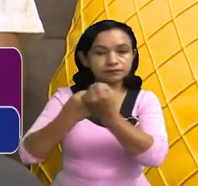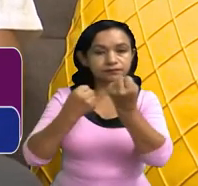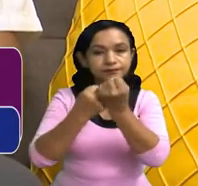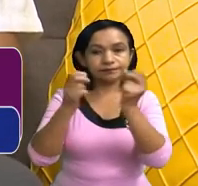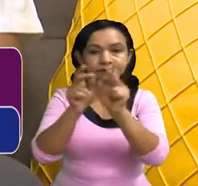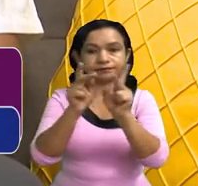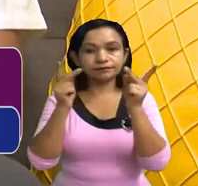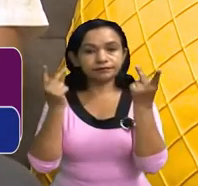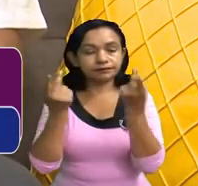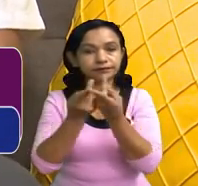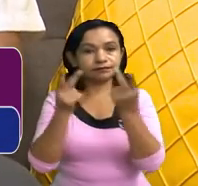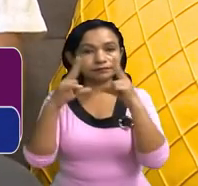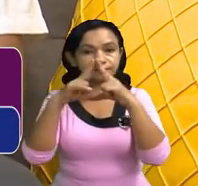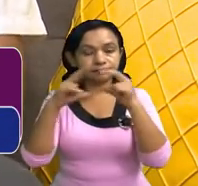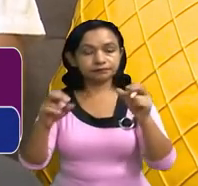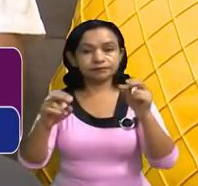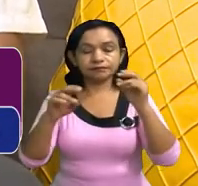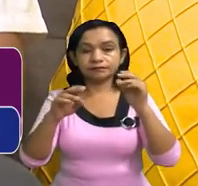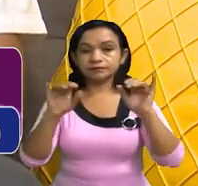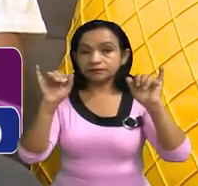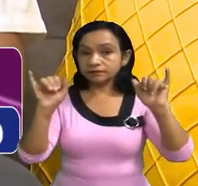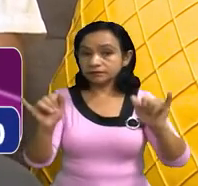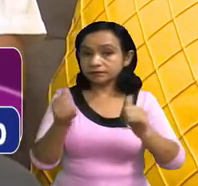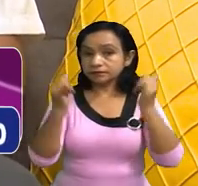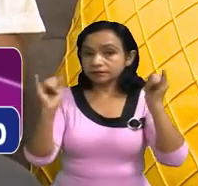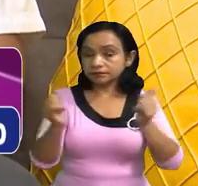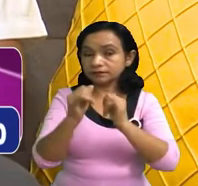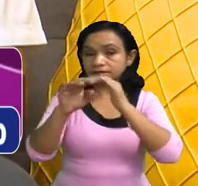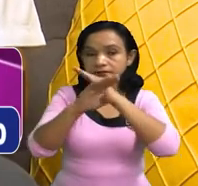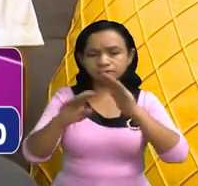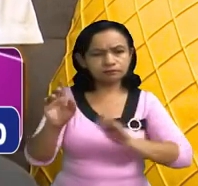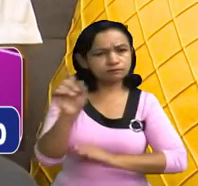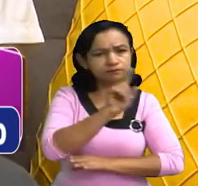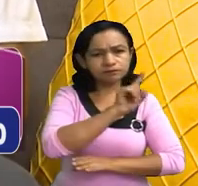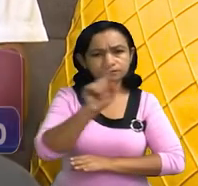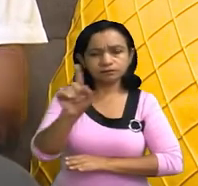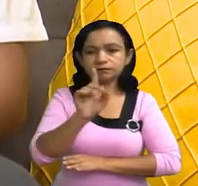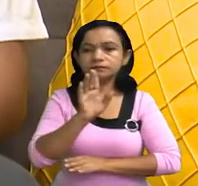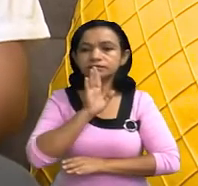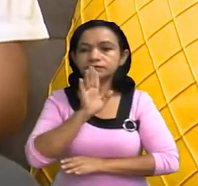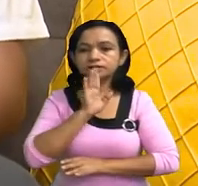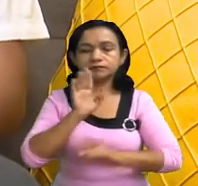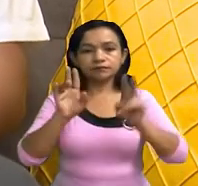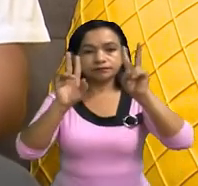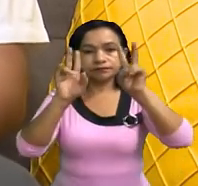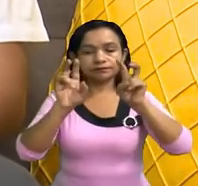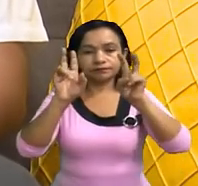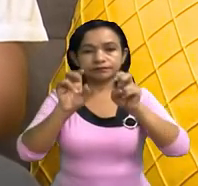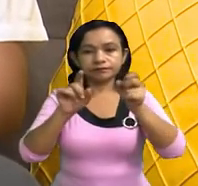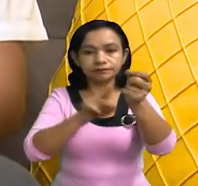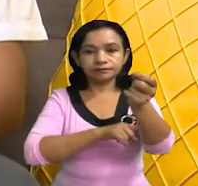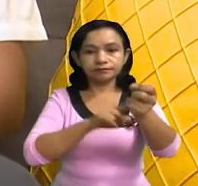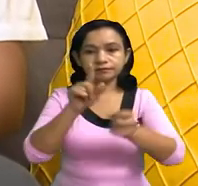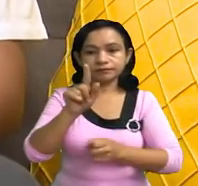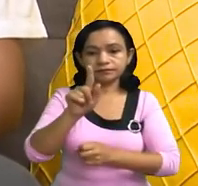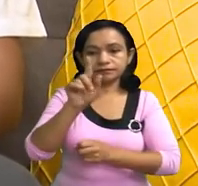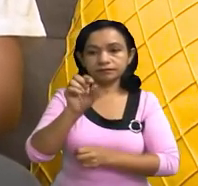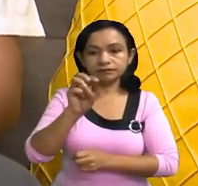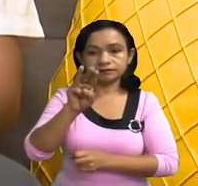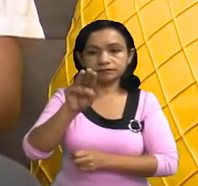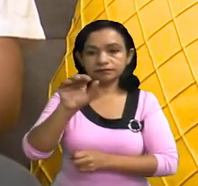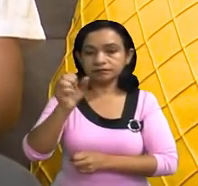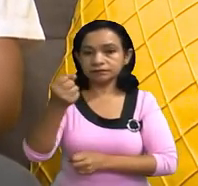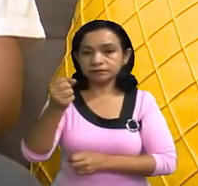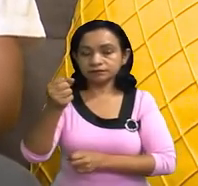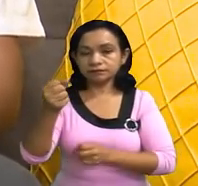la proclama con la paz, no se juegue, ese es nuestro tema y conversamos sobre él con el hermano Tomás Valdés, integrante